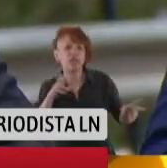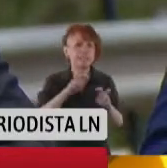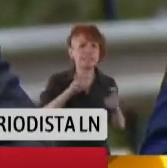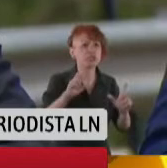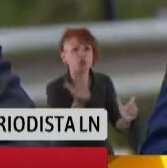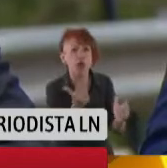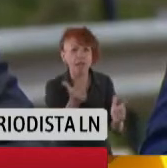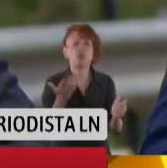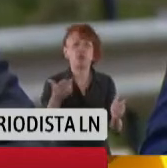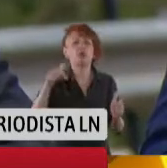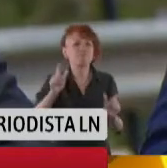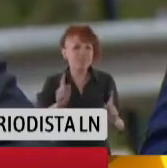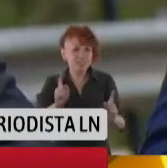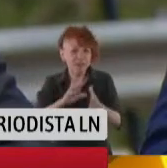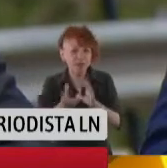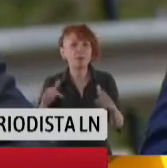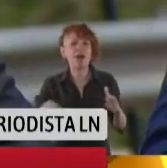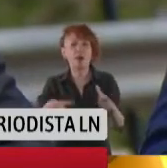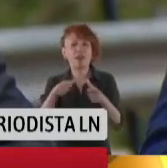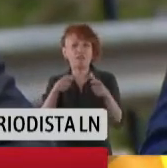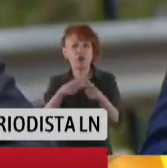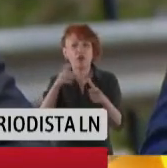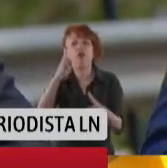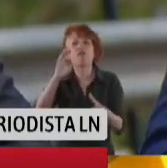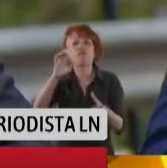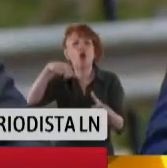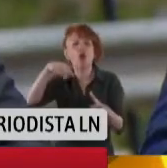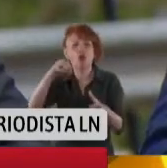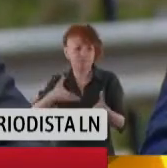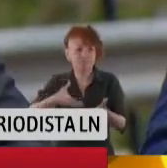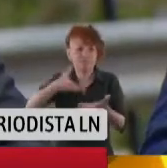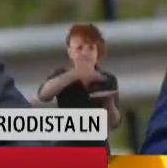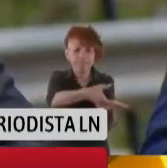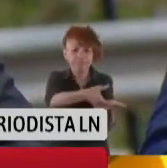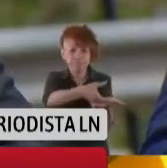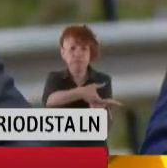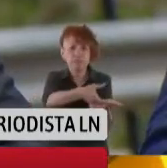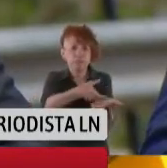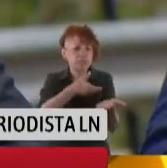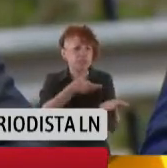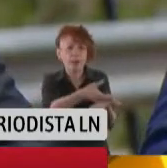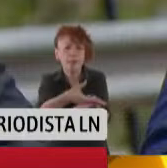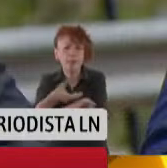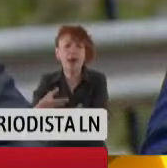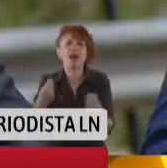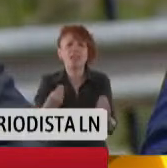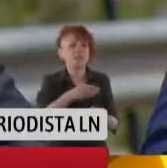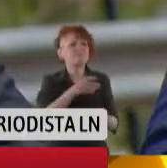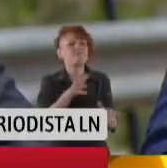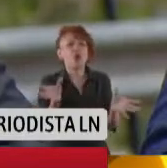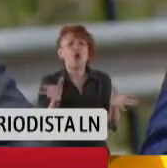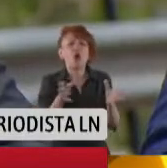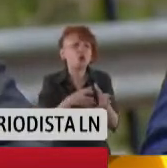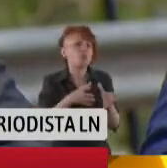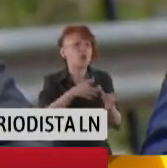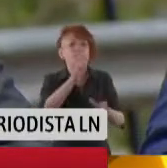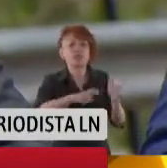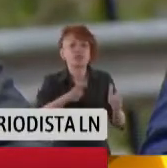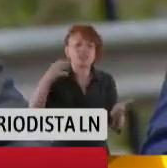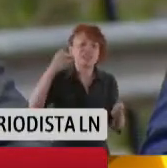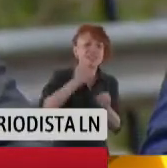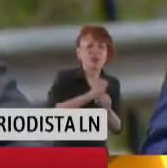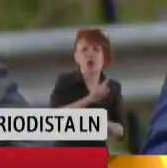antes, como podría ser la de senadora Cristina Kirchner, la situación se le complica. Esa presión hay que ver cómo la maneja Cristina, o si es parte de su propio